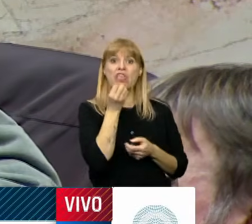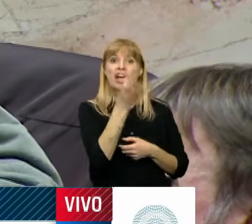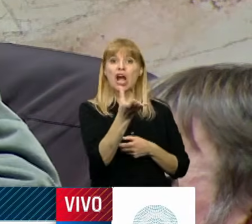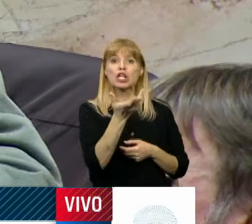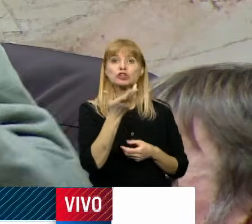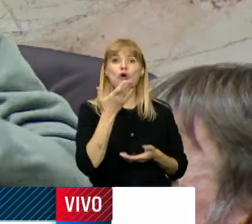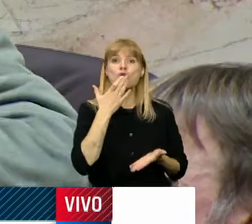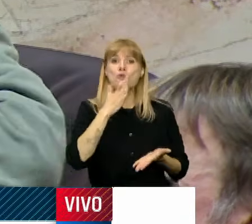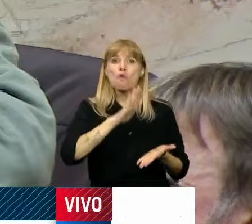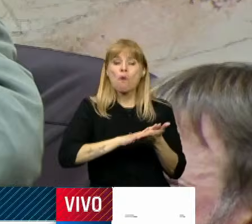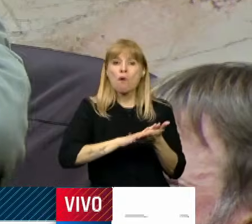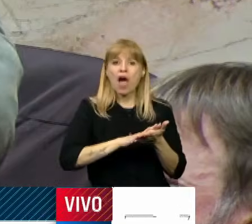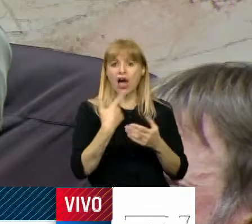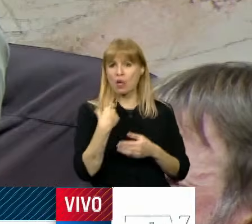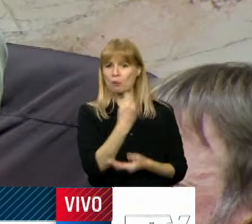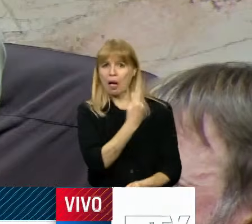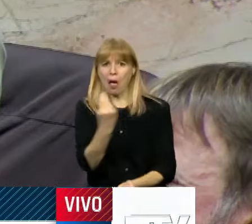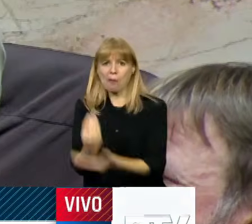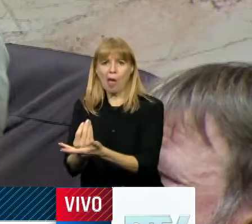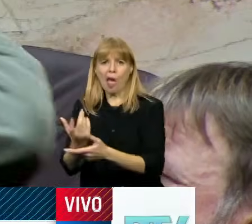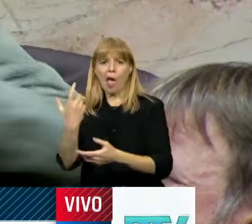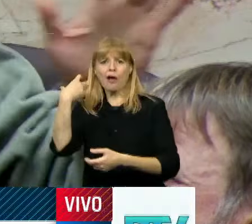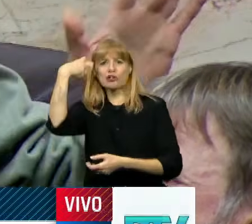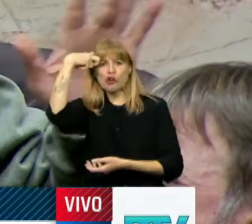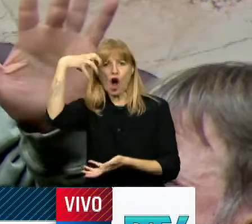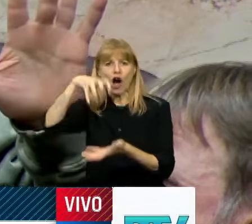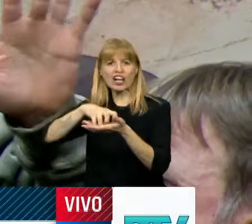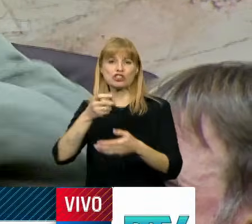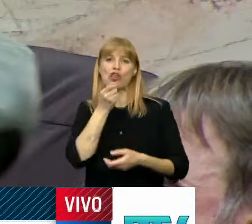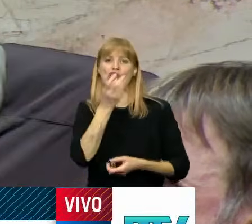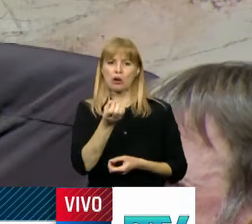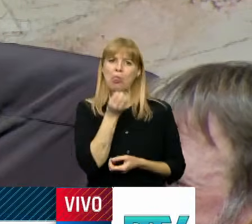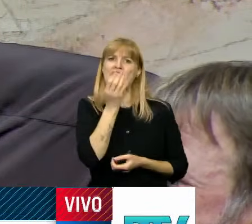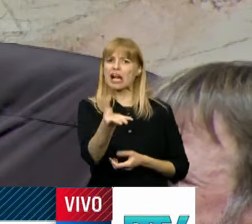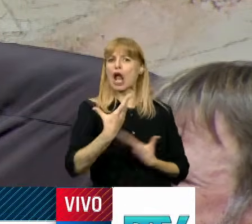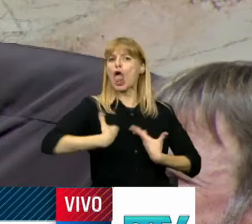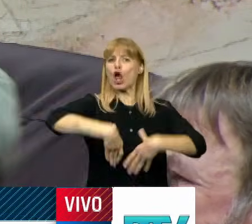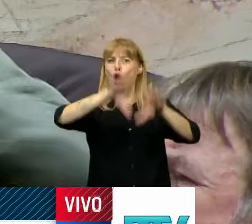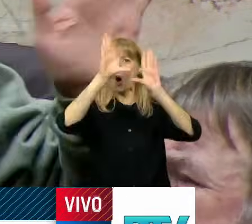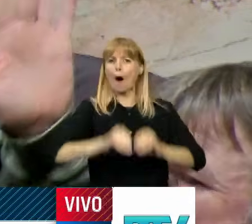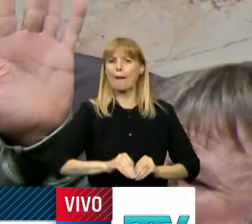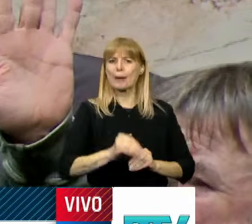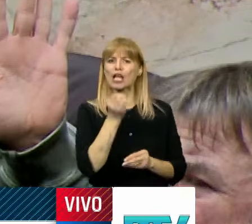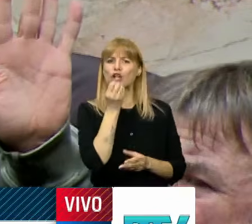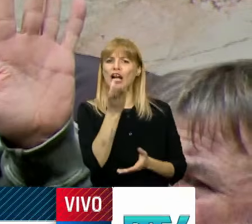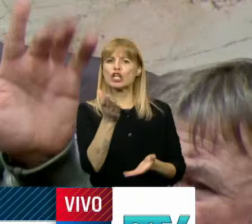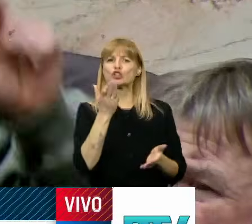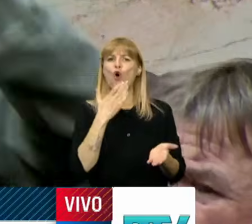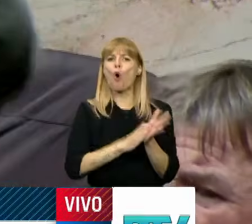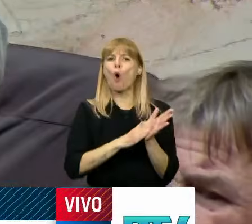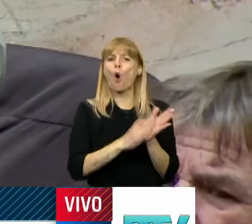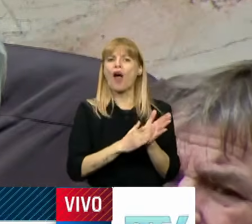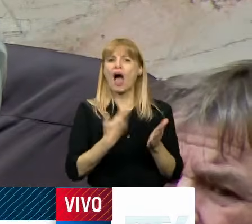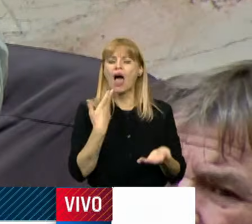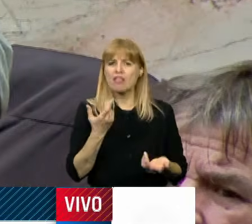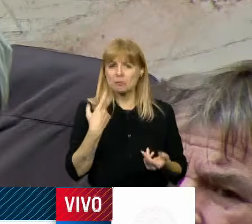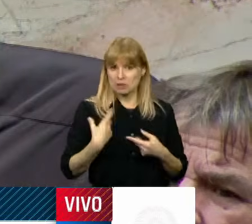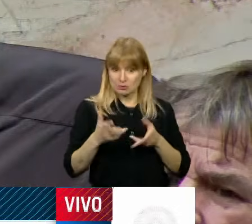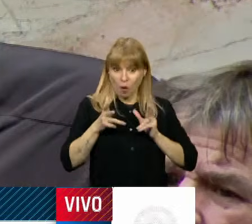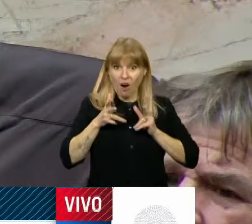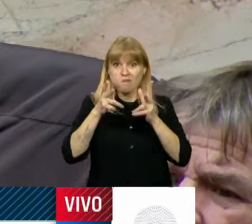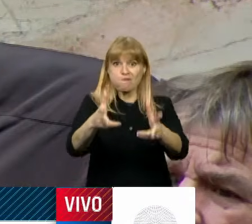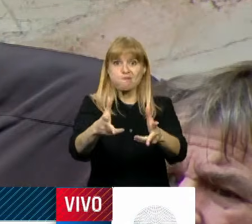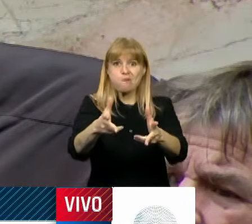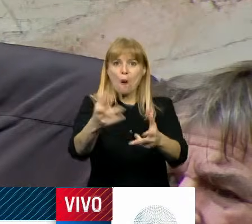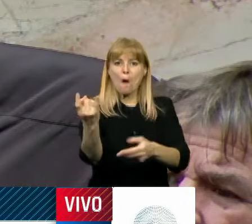acá al Congreso a decir que la declaración jurada él había puesto todo, que no había nada que no estuviese en la declaración jurada. Lo dijo acá, le